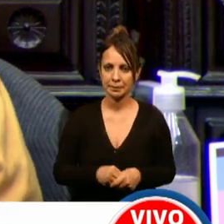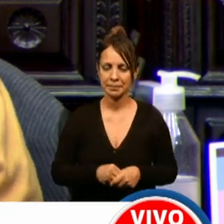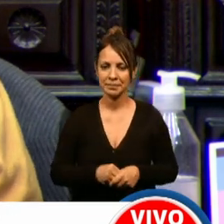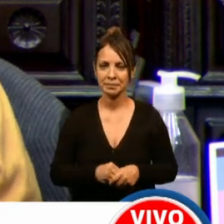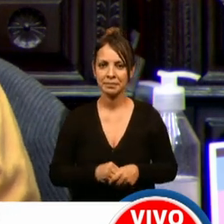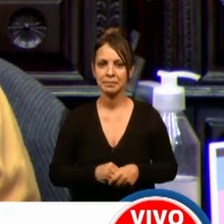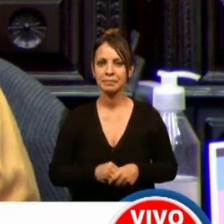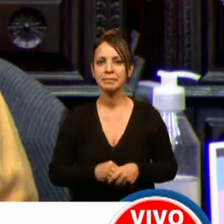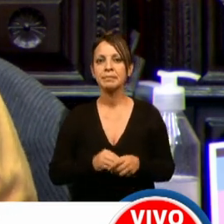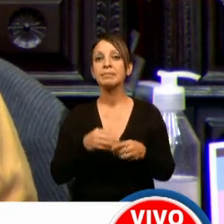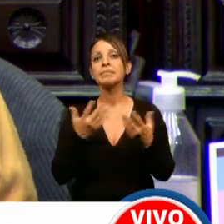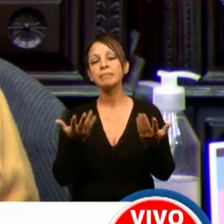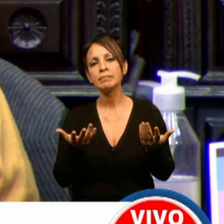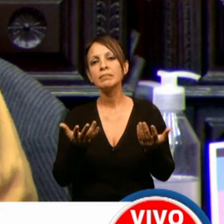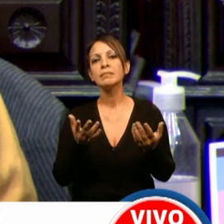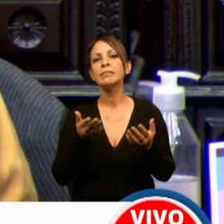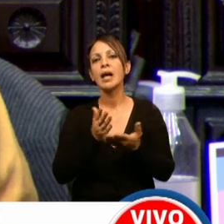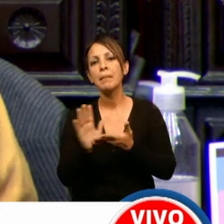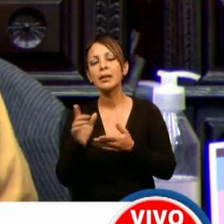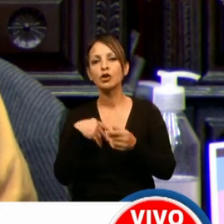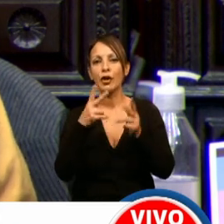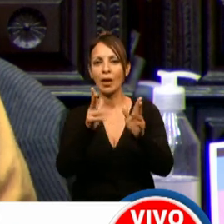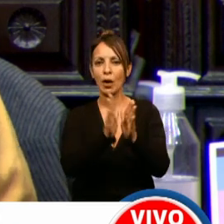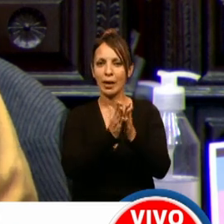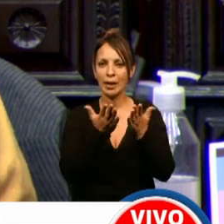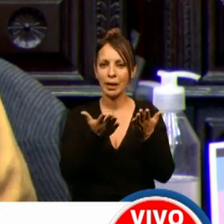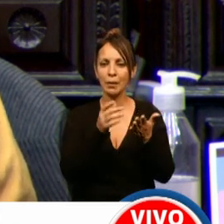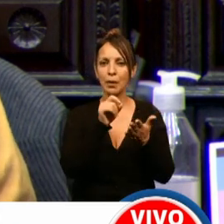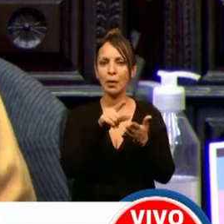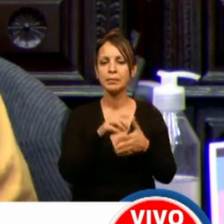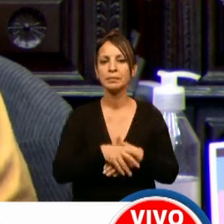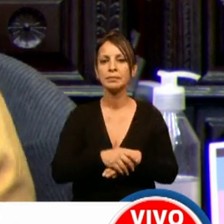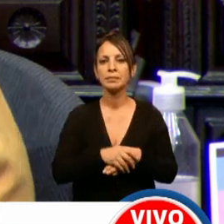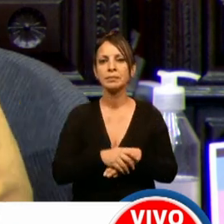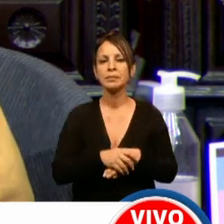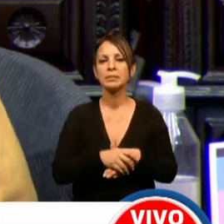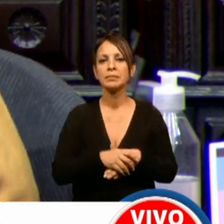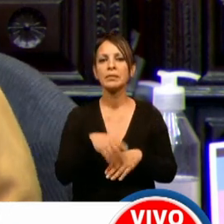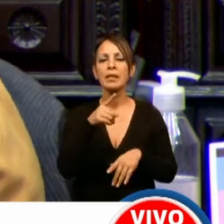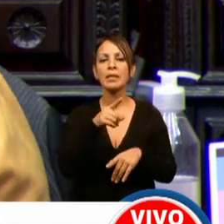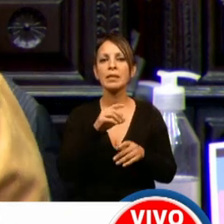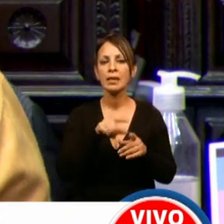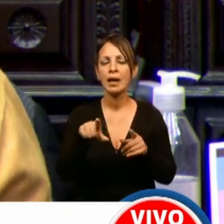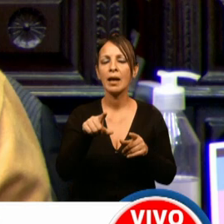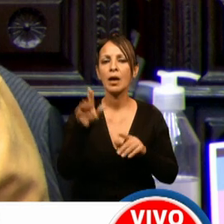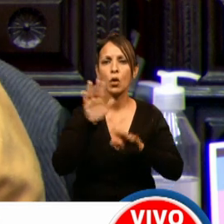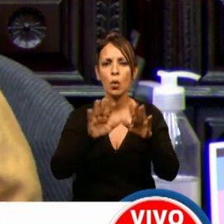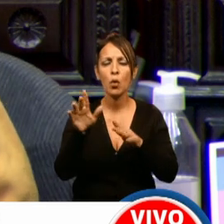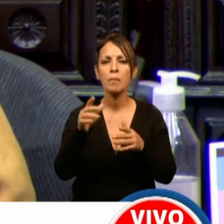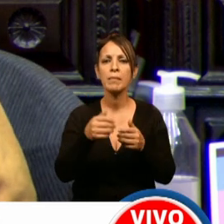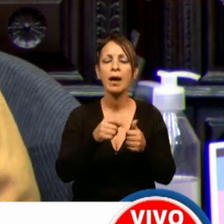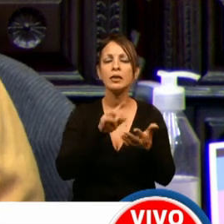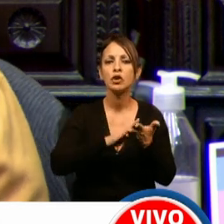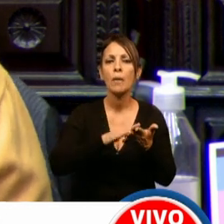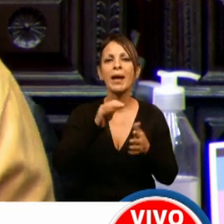por otro lado digo en el libro de cumbia copete hoy lágrimas el informe nacional sobre